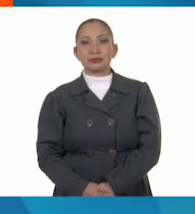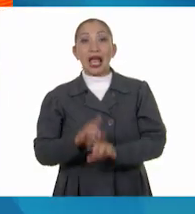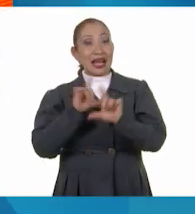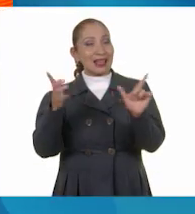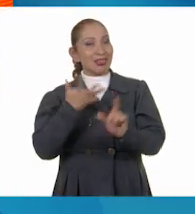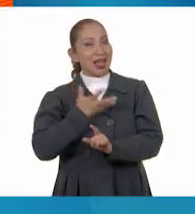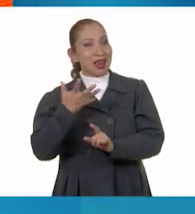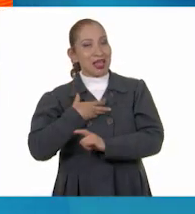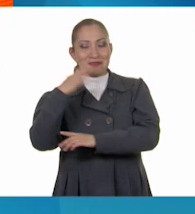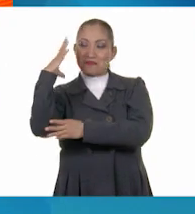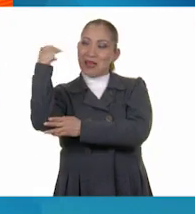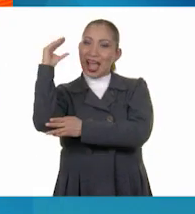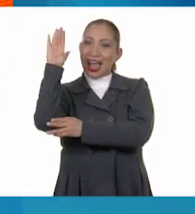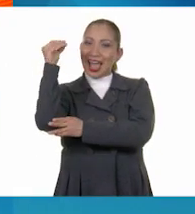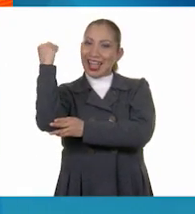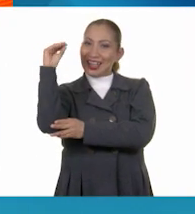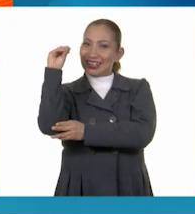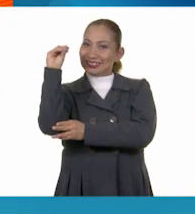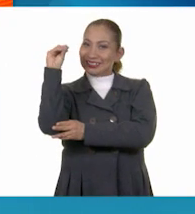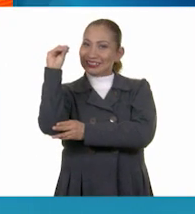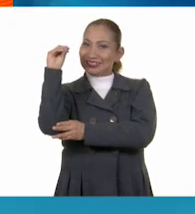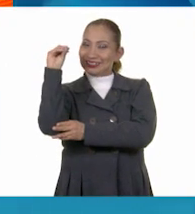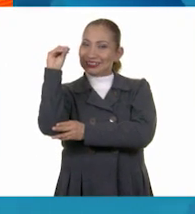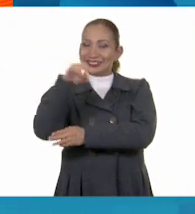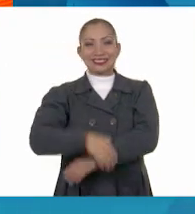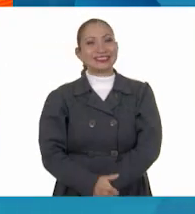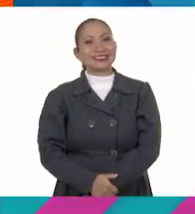¡Ya tienes tu títere!